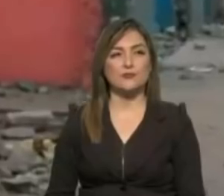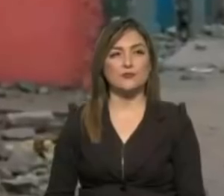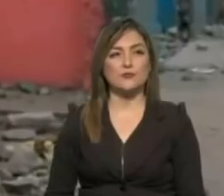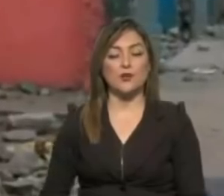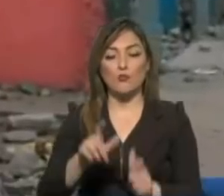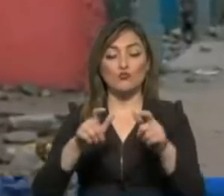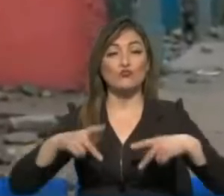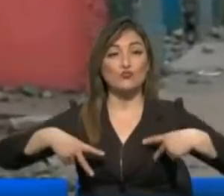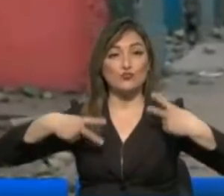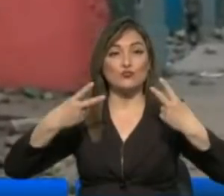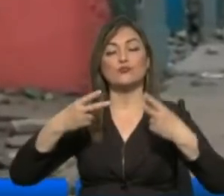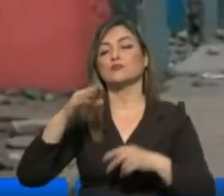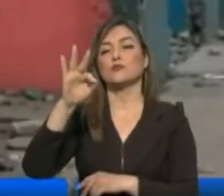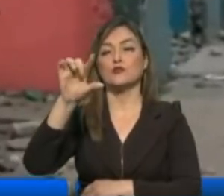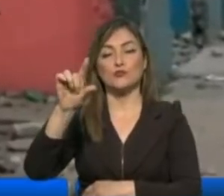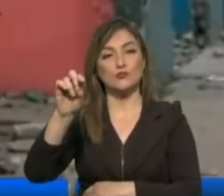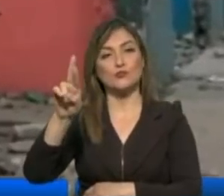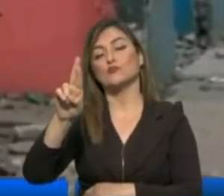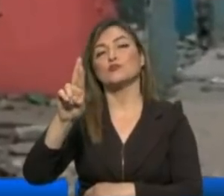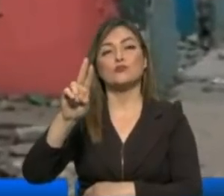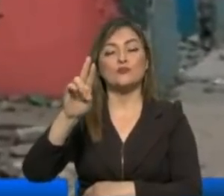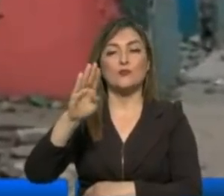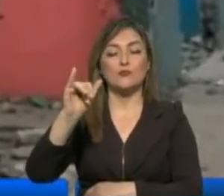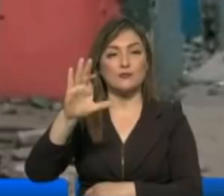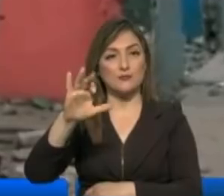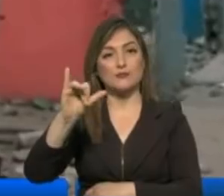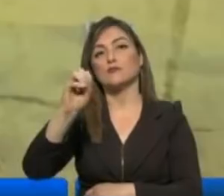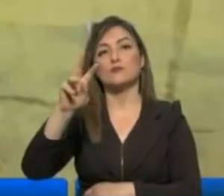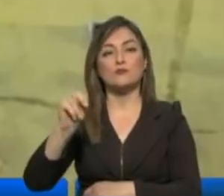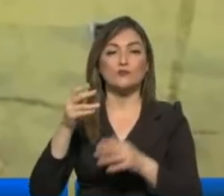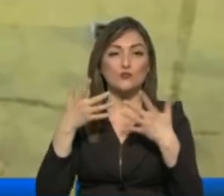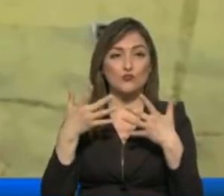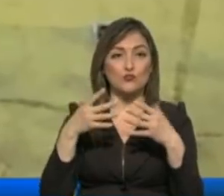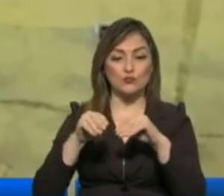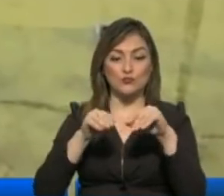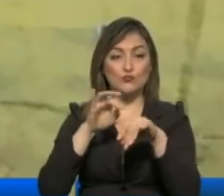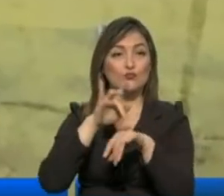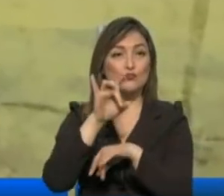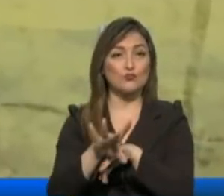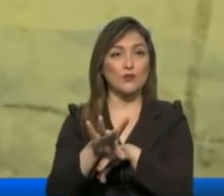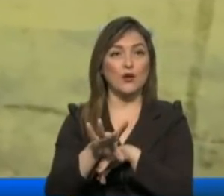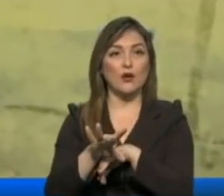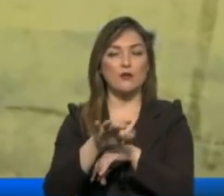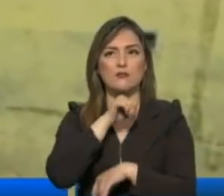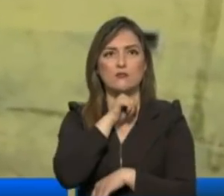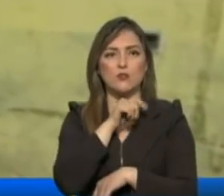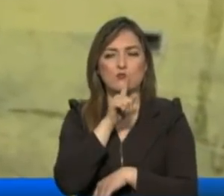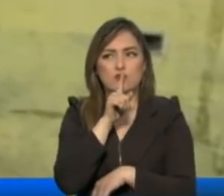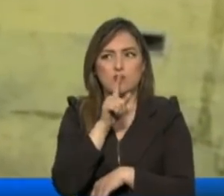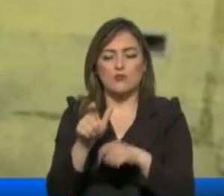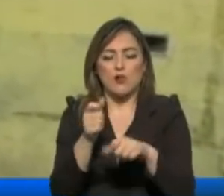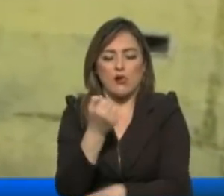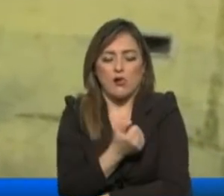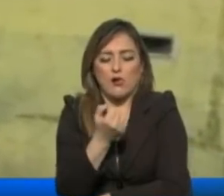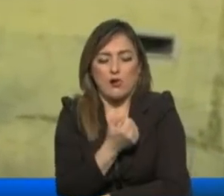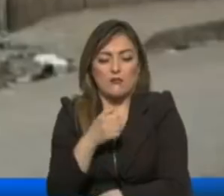Los moradores de la Flor de Bastión en la ciudad de Guayaquil denuncian que un terreno abandonado se convirtió en una guarida de delincuentes y en un refugio para personas